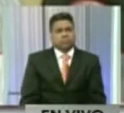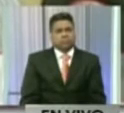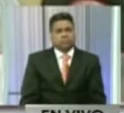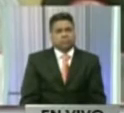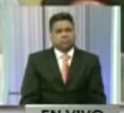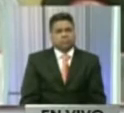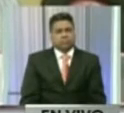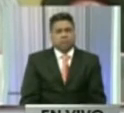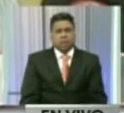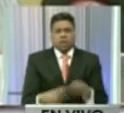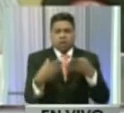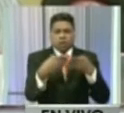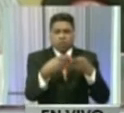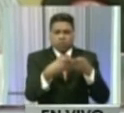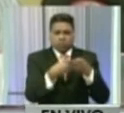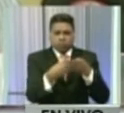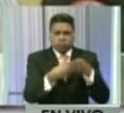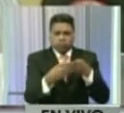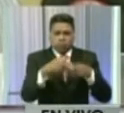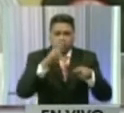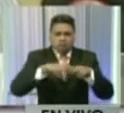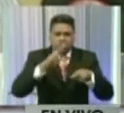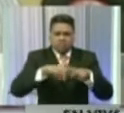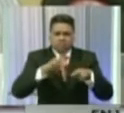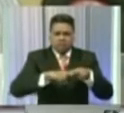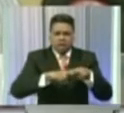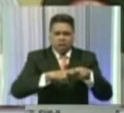El dólar today,